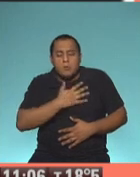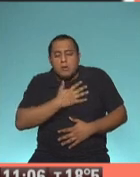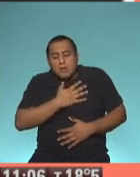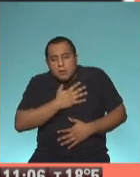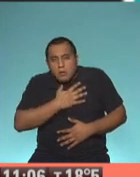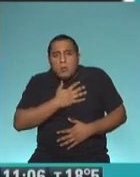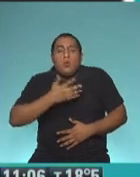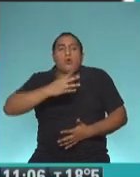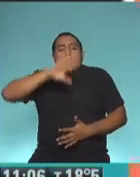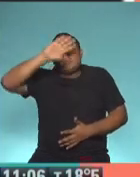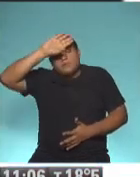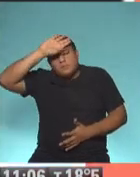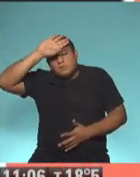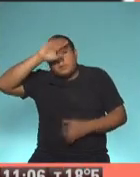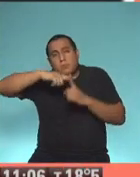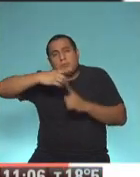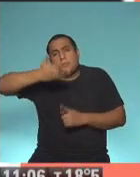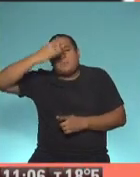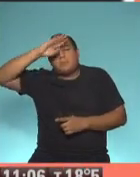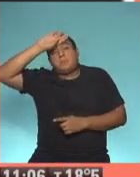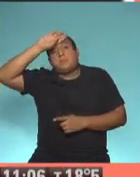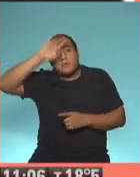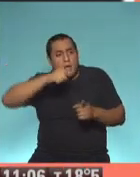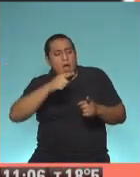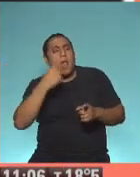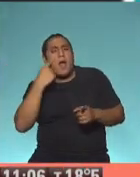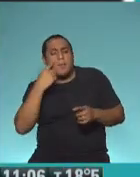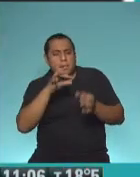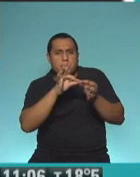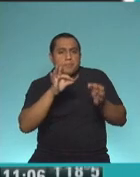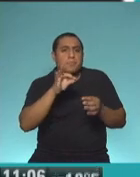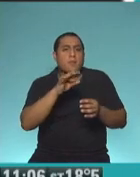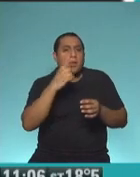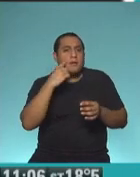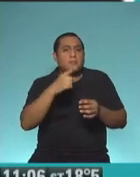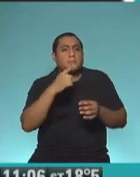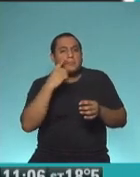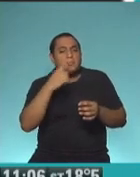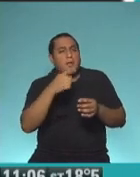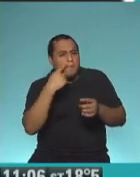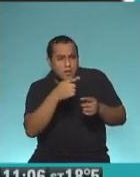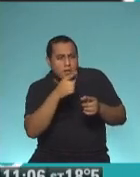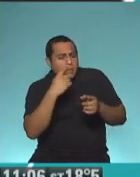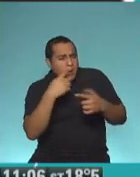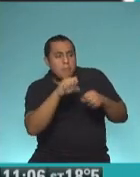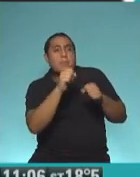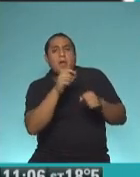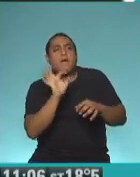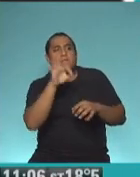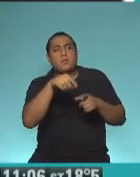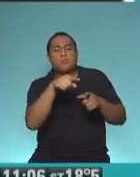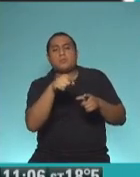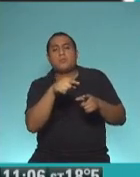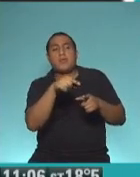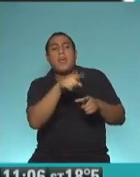y fiebre, bueno, decimos, ese paciente estamos detectando restos del virus, este es el virus que está causando enfermedad.